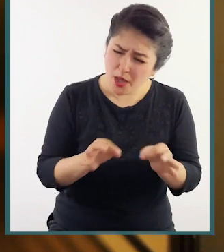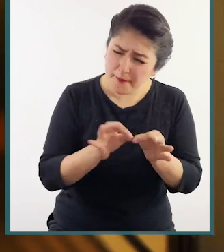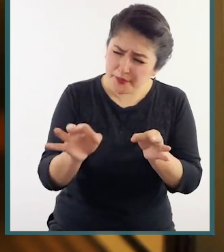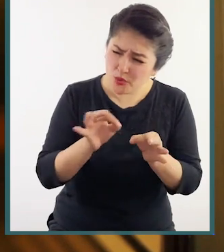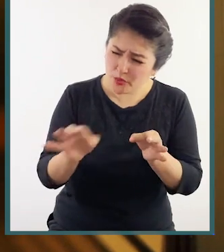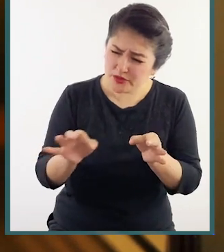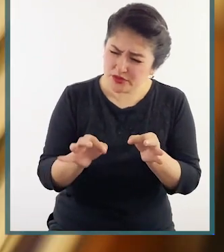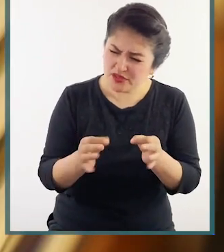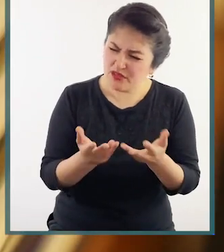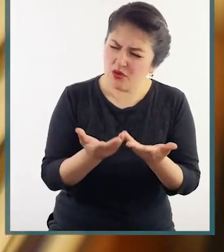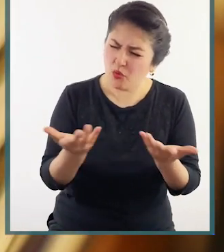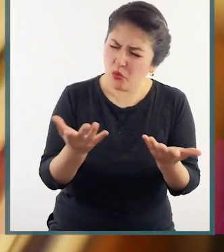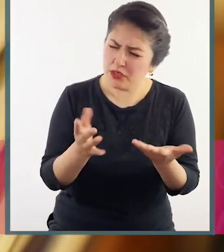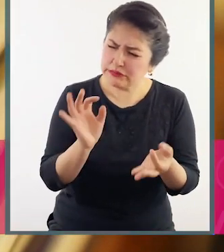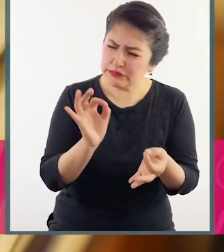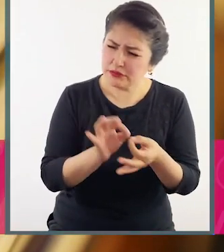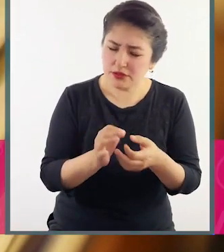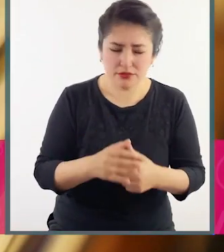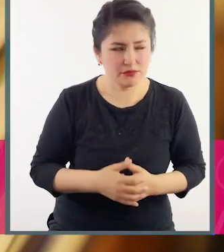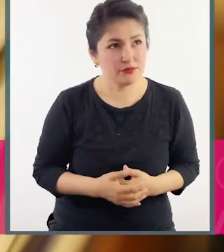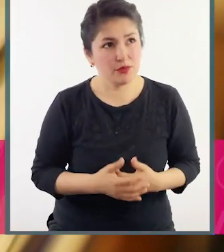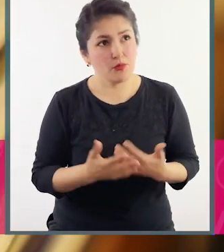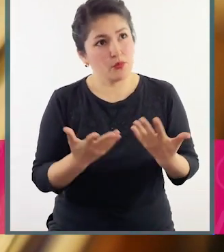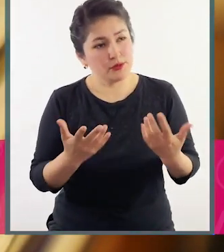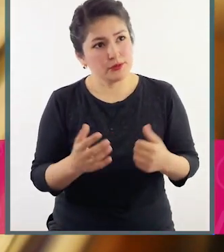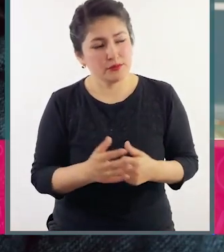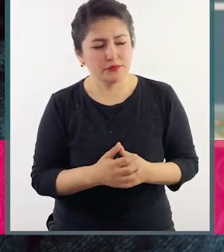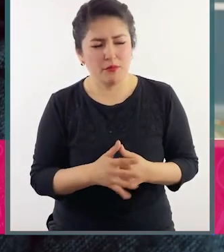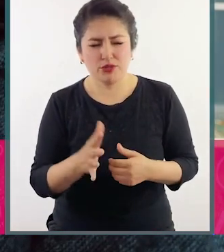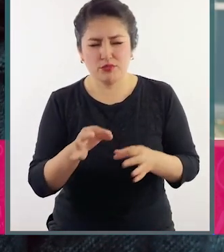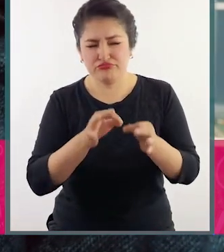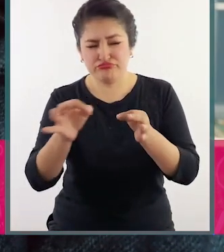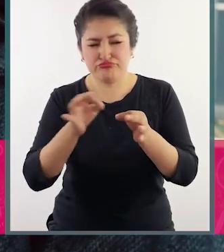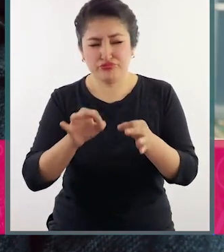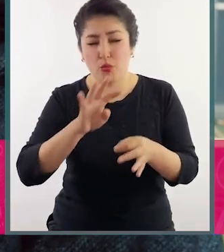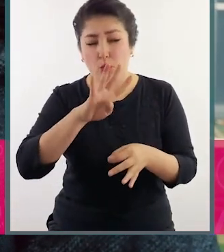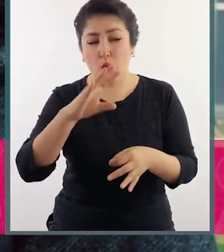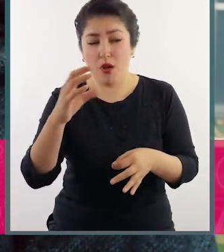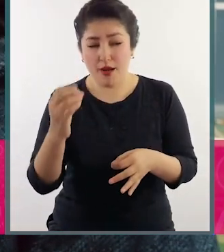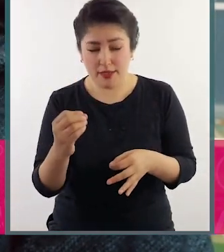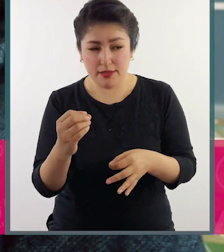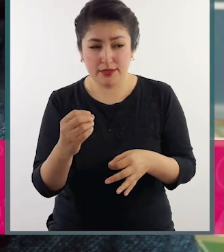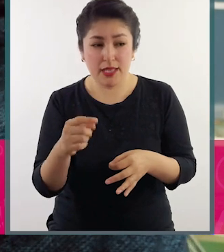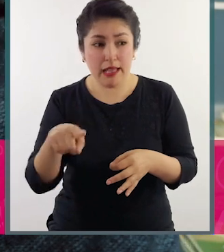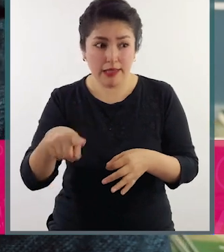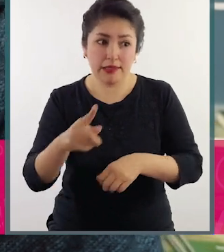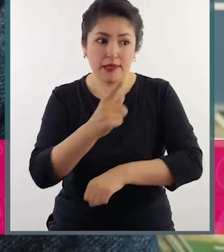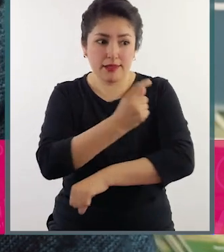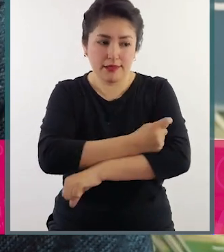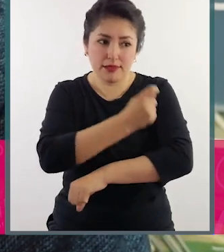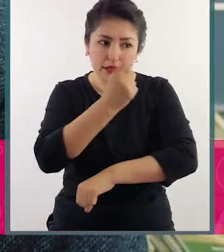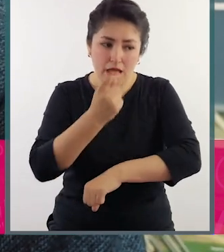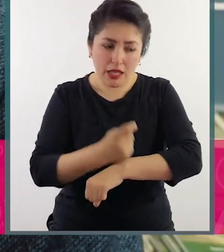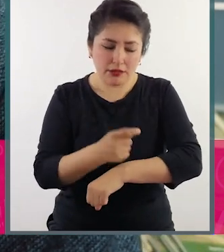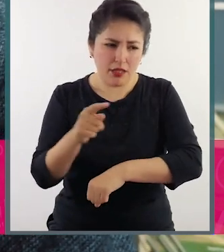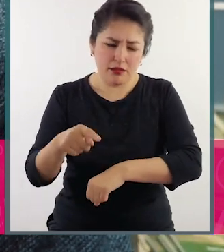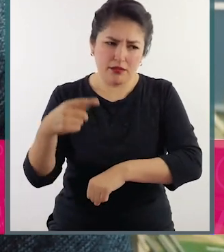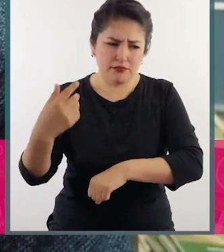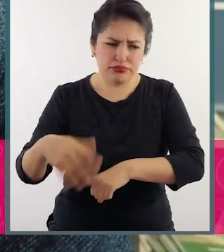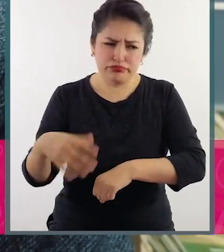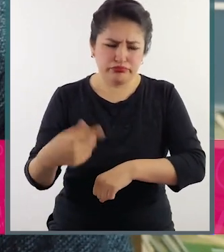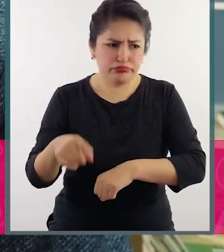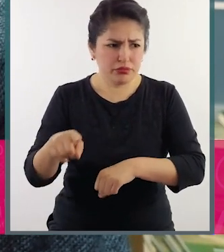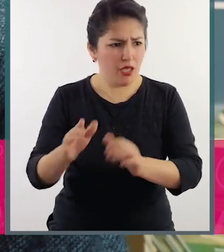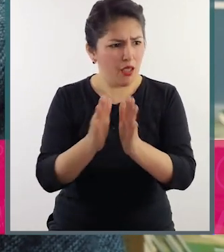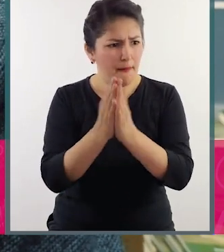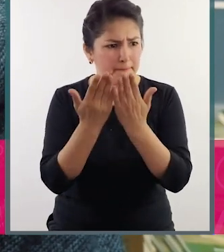provincias o regiones, cuáles son específicamente? Bueno, son 40 provincias, entre ellas está Tacna, que es un poquito la